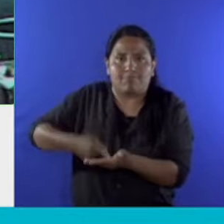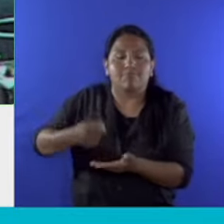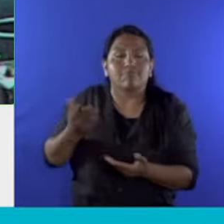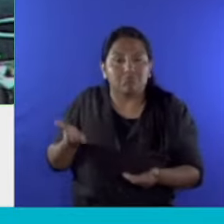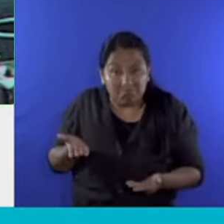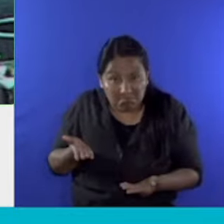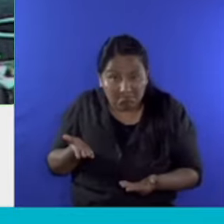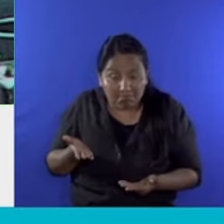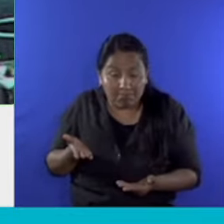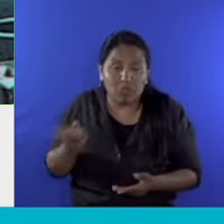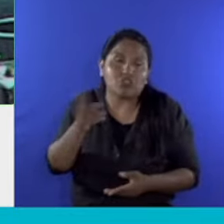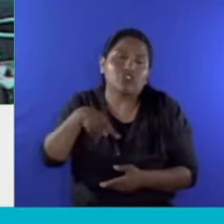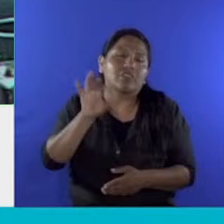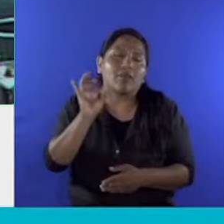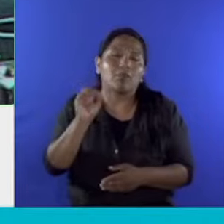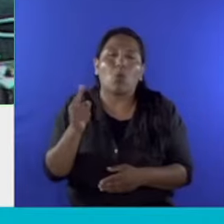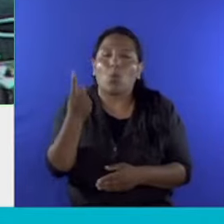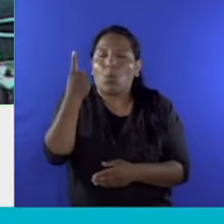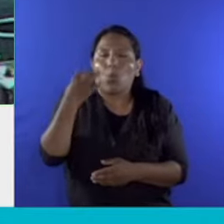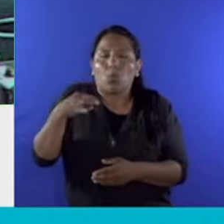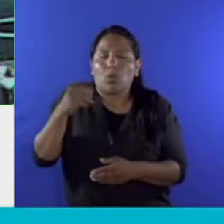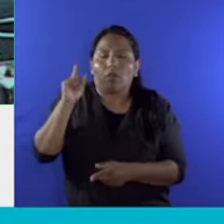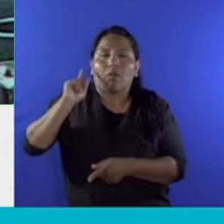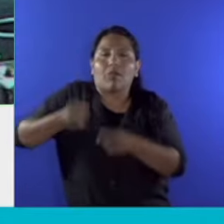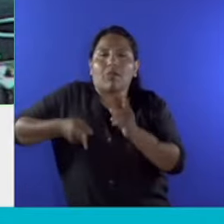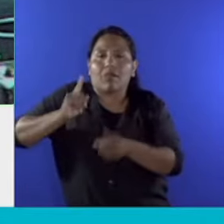Los monopolios, como sabemos,